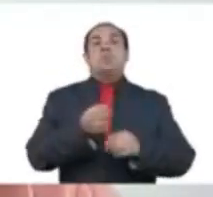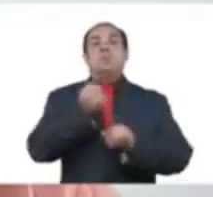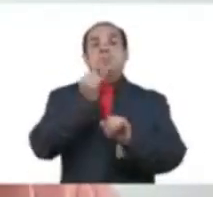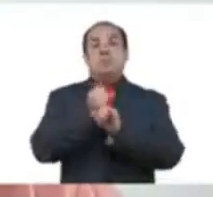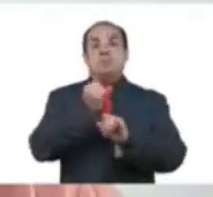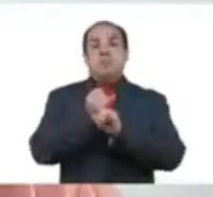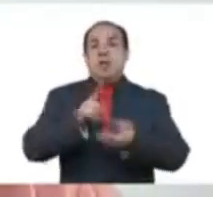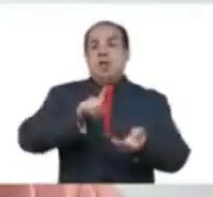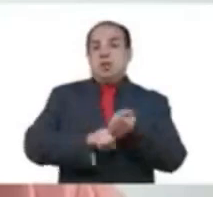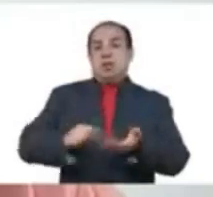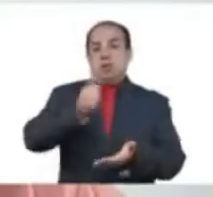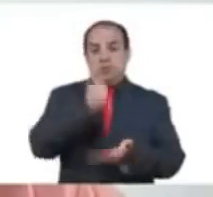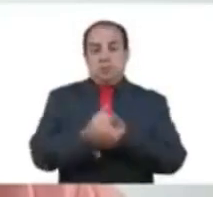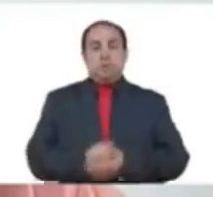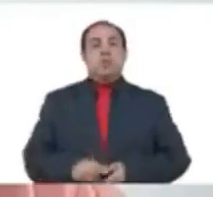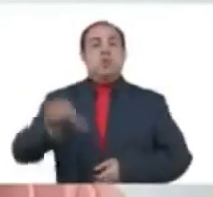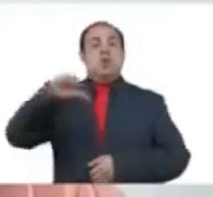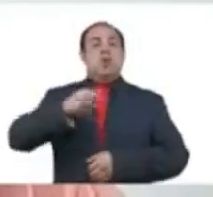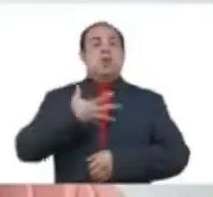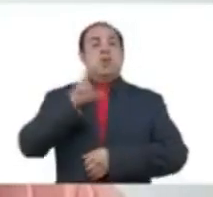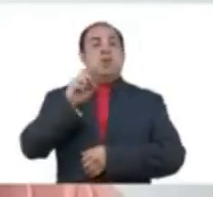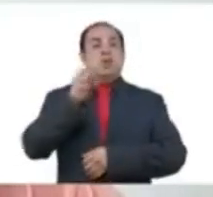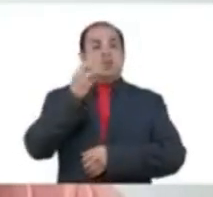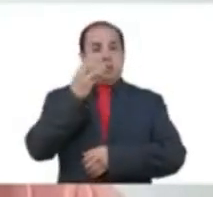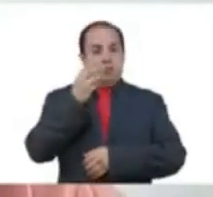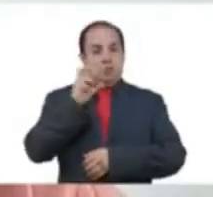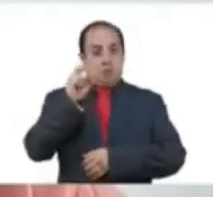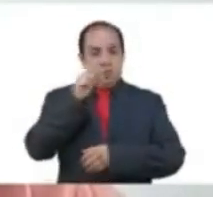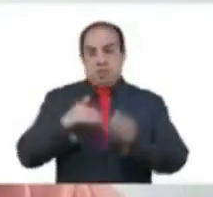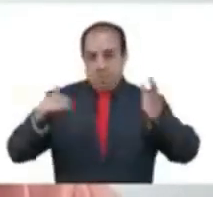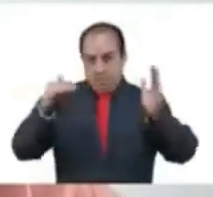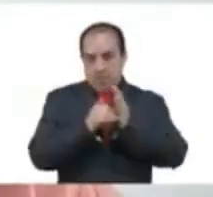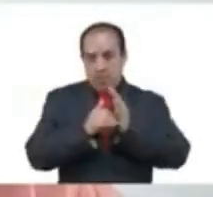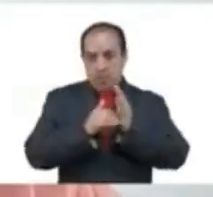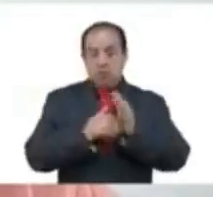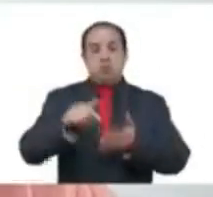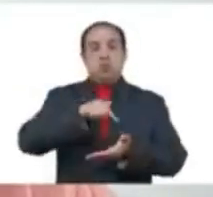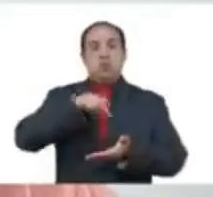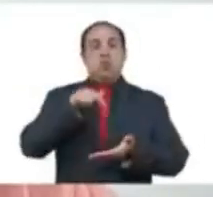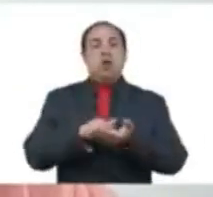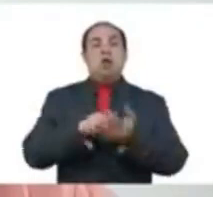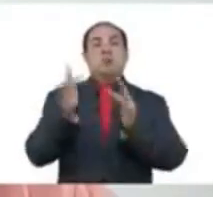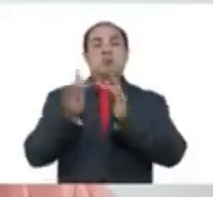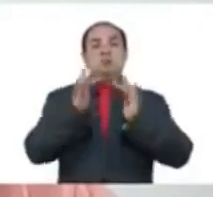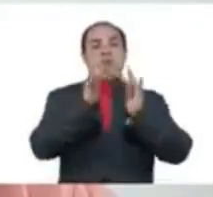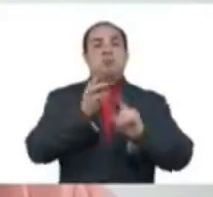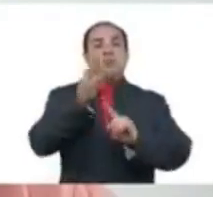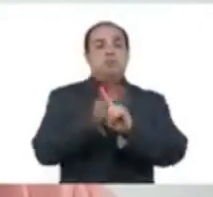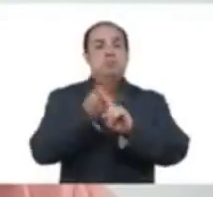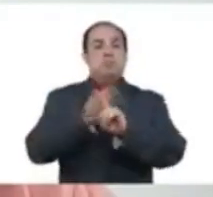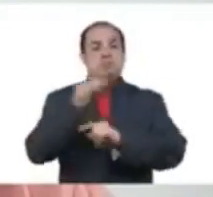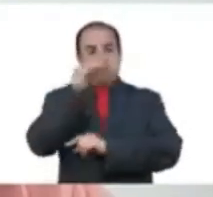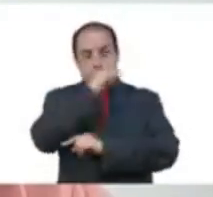en la ciudad. Al día de hoy tenemos más de 30 mil, perdón, puntos de conectividad en la Ciudad de